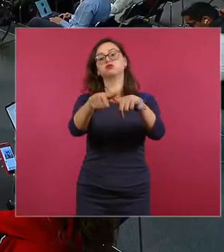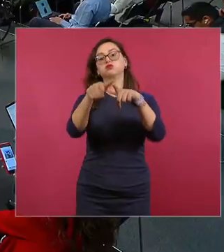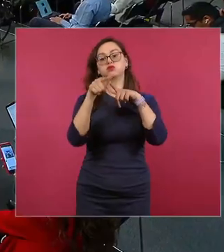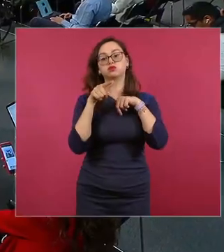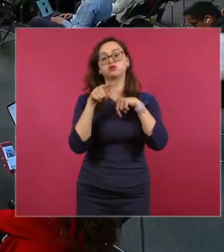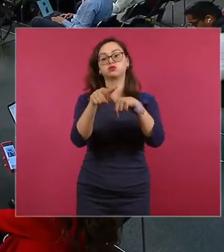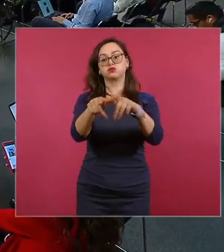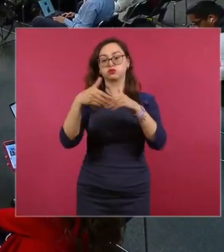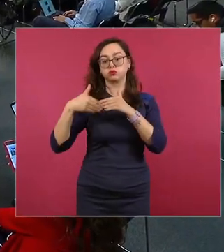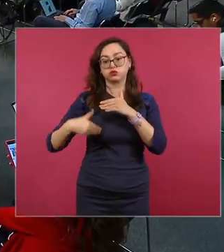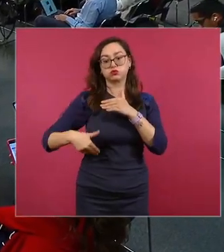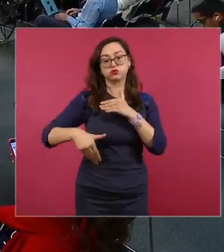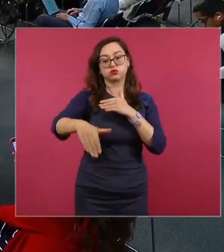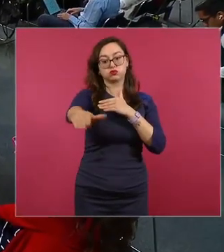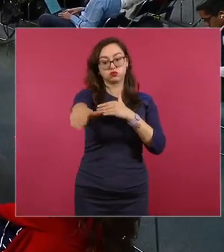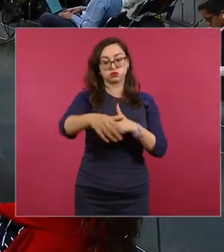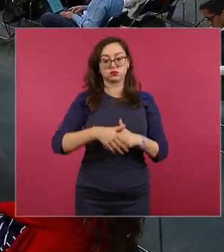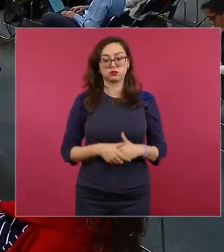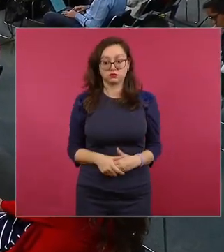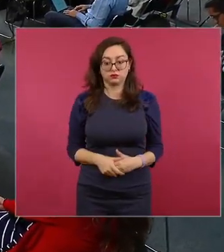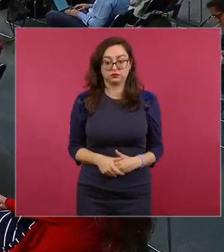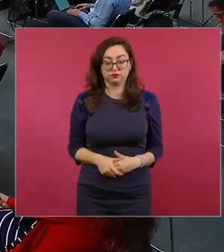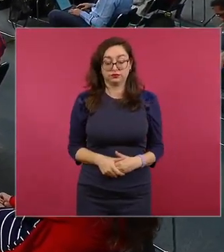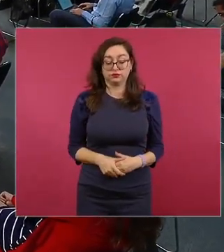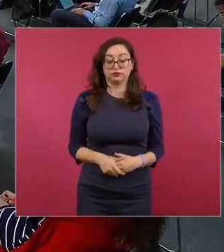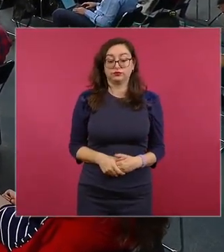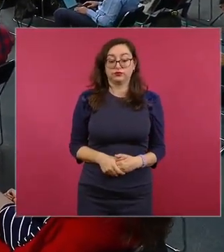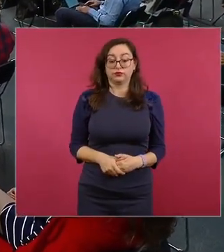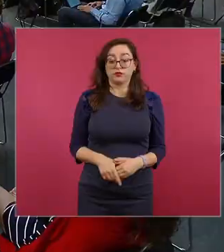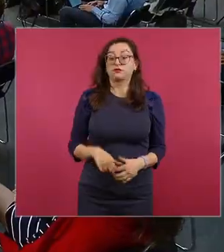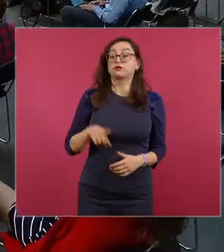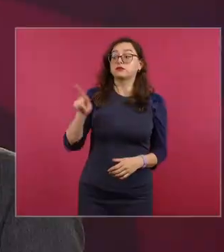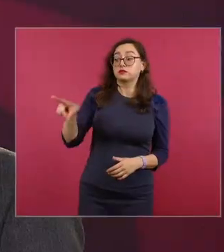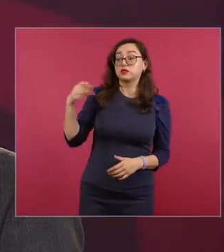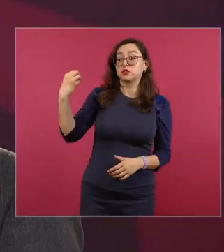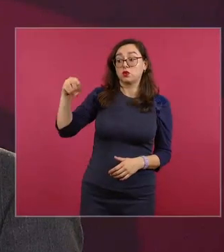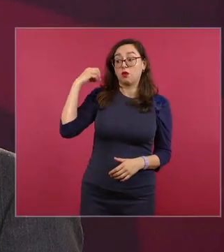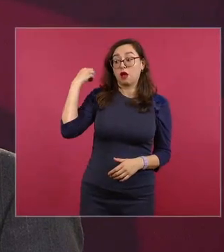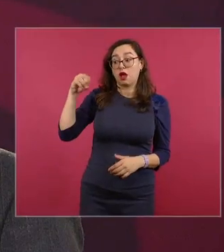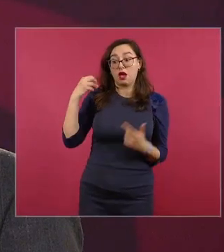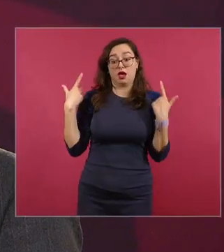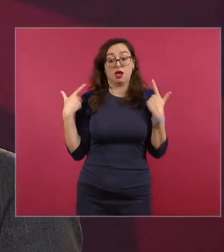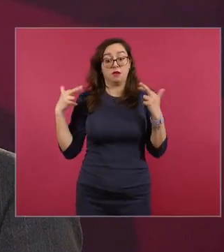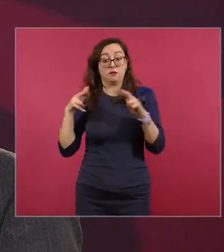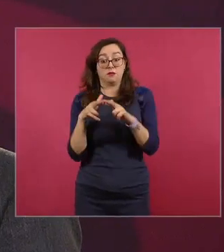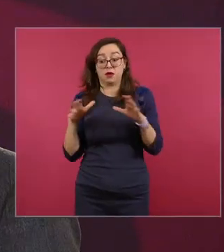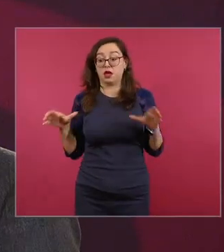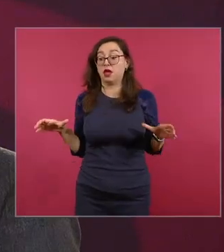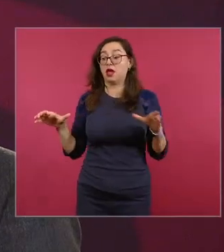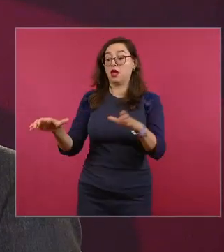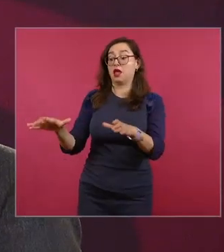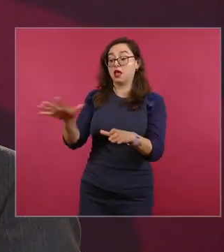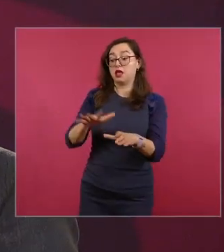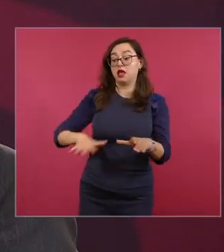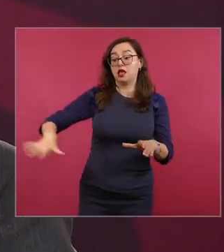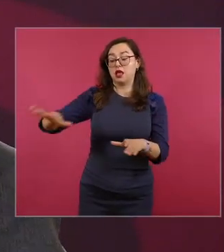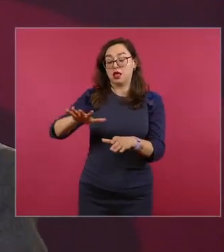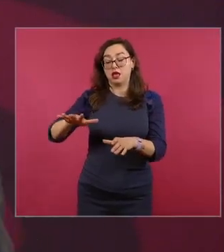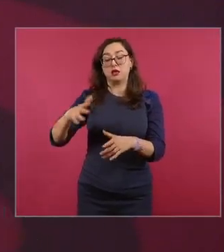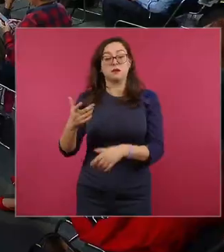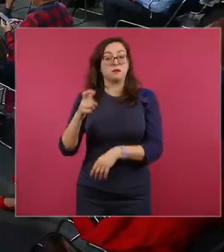La sección 22 de Oaxaca, de la